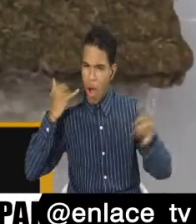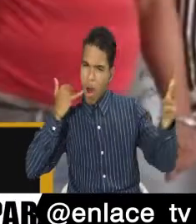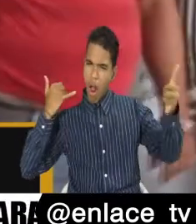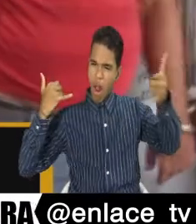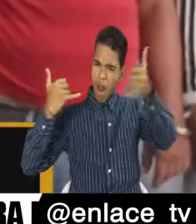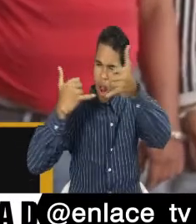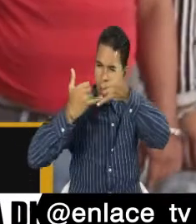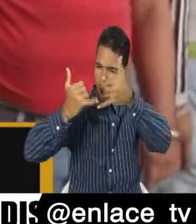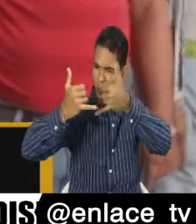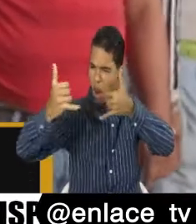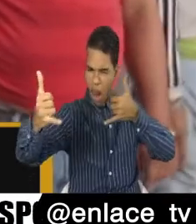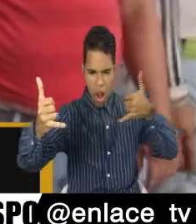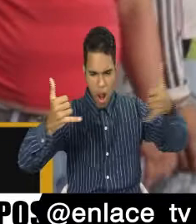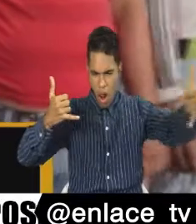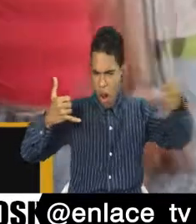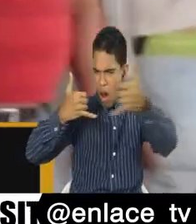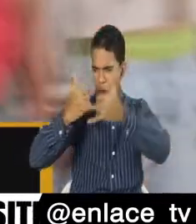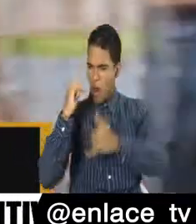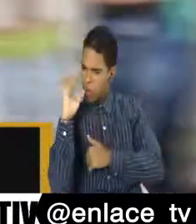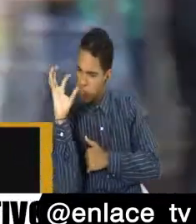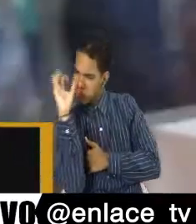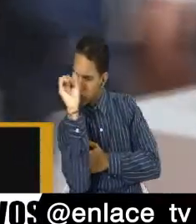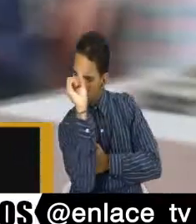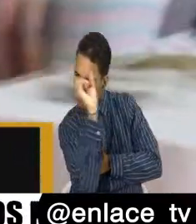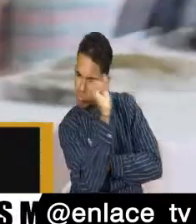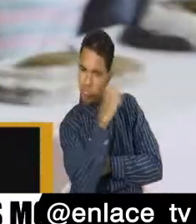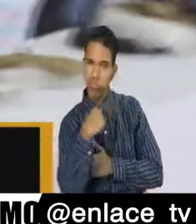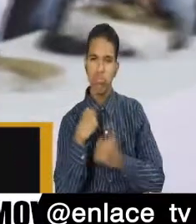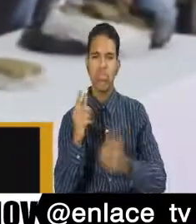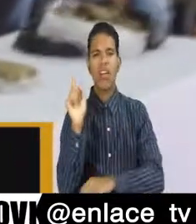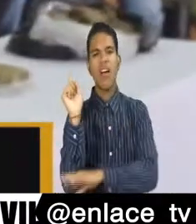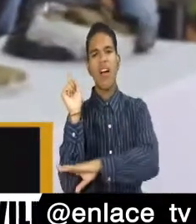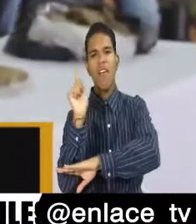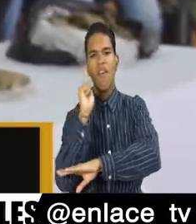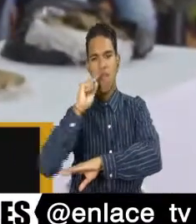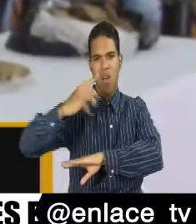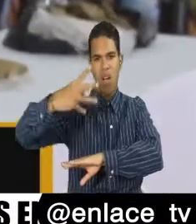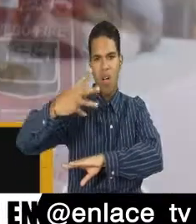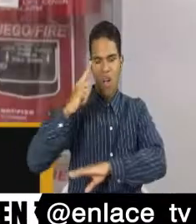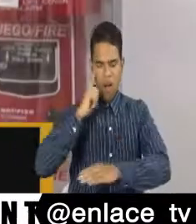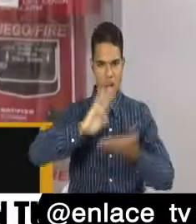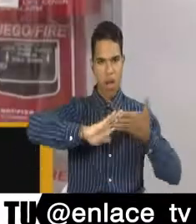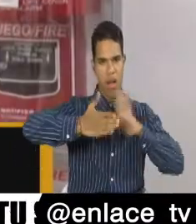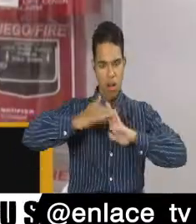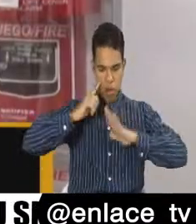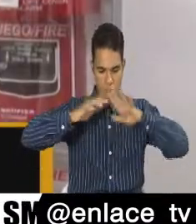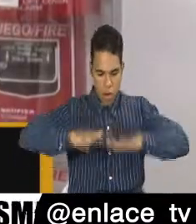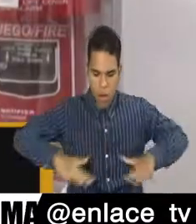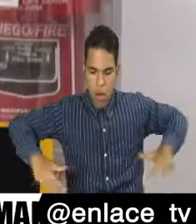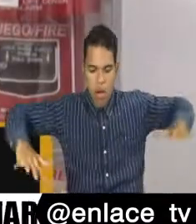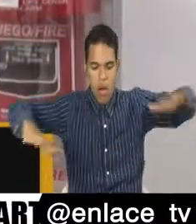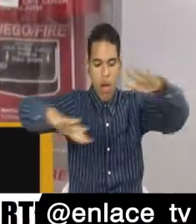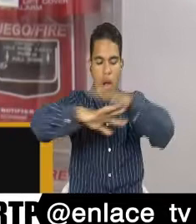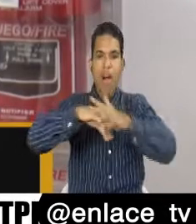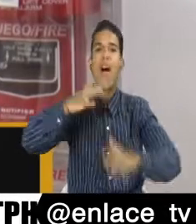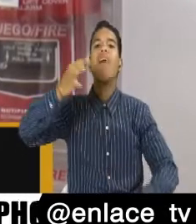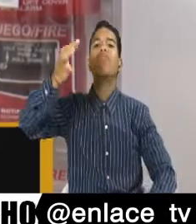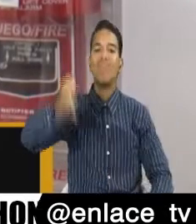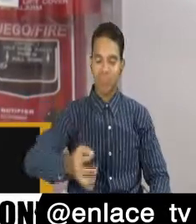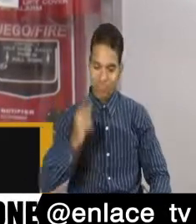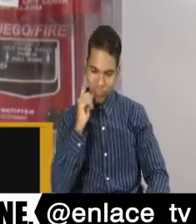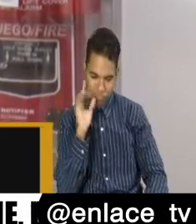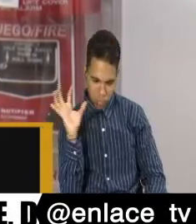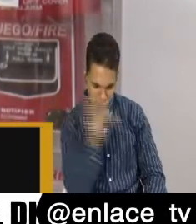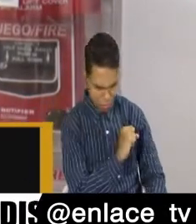de la Fiscalía Cuarta Seccional de Barranca Bermeja en diferentes comunas de la ciudad, donde se logra la desarticulación